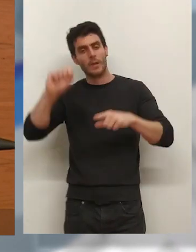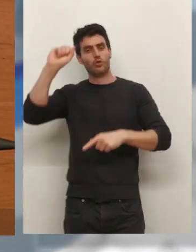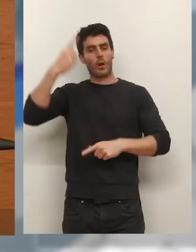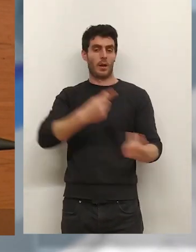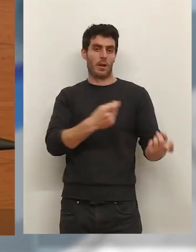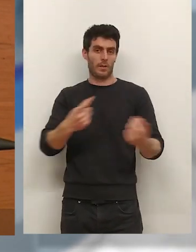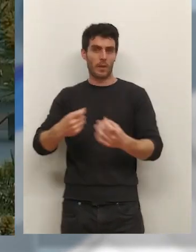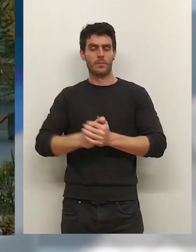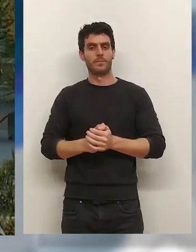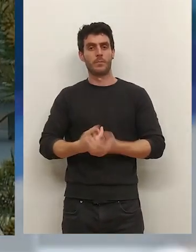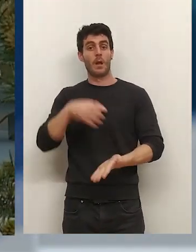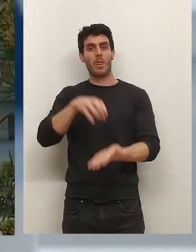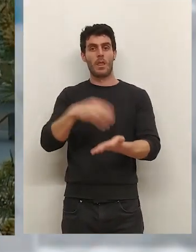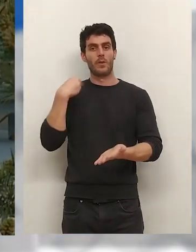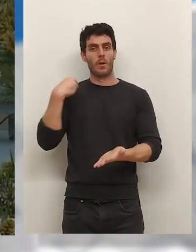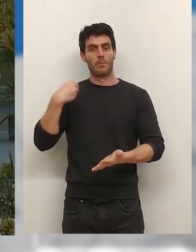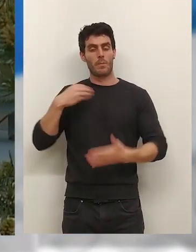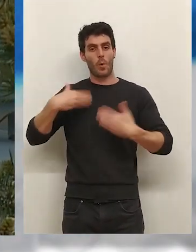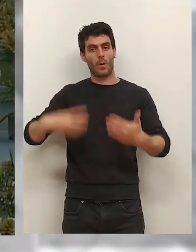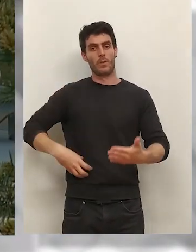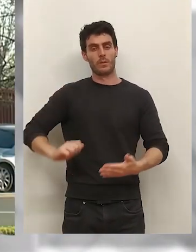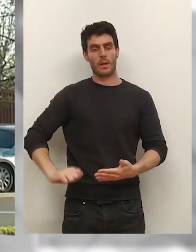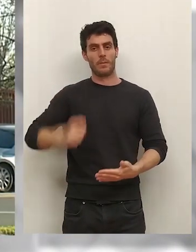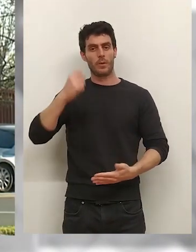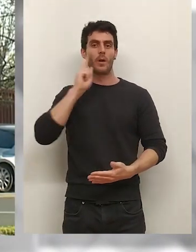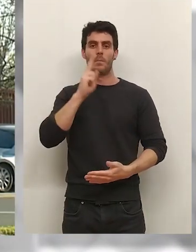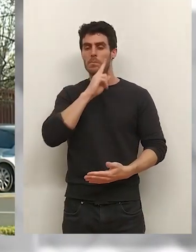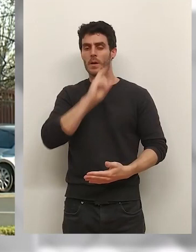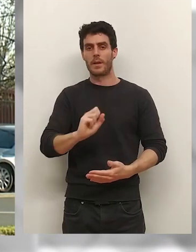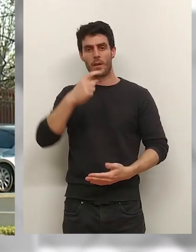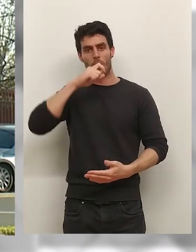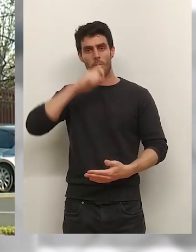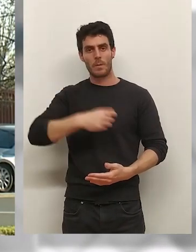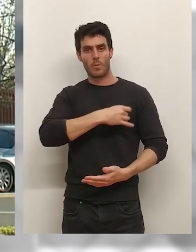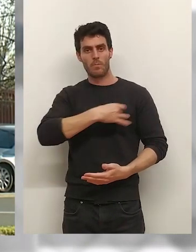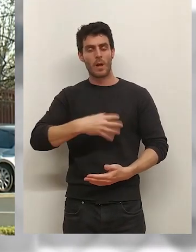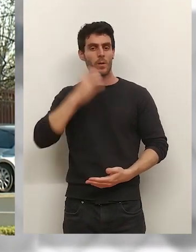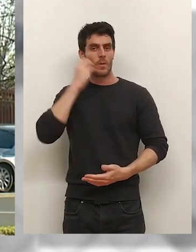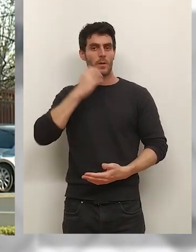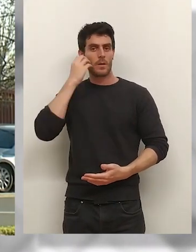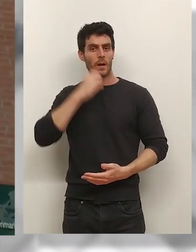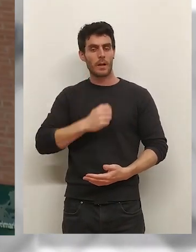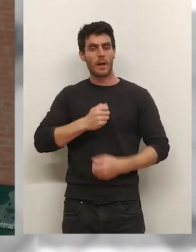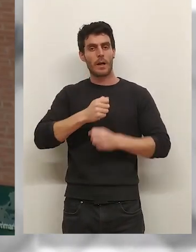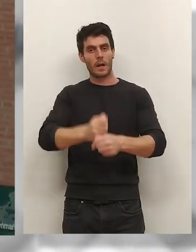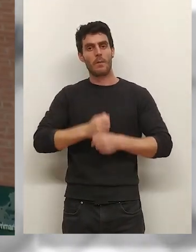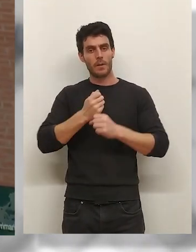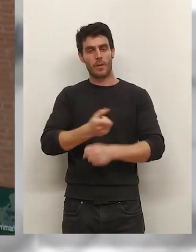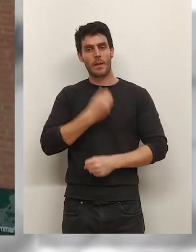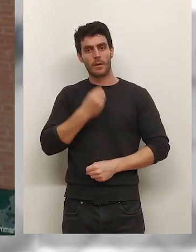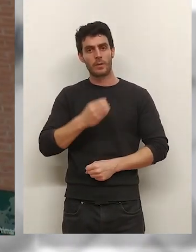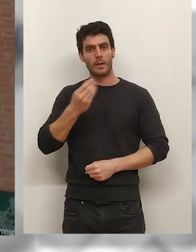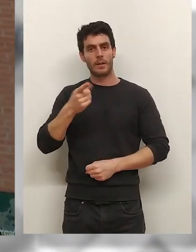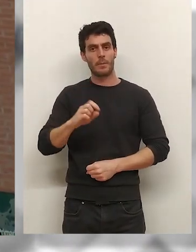solares necesarios. Estos centros son Duquesa de la Victoria, Madre de Dios, Obispo Blanco Nájera, Caballero de la Rosa y el